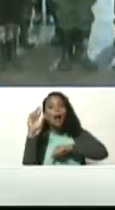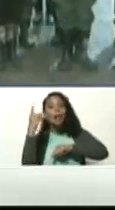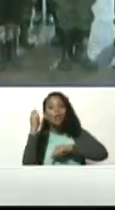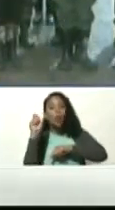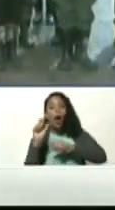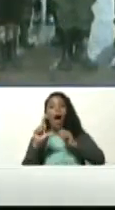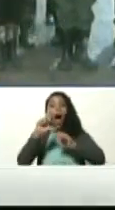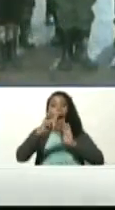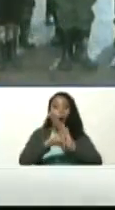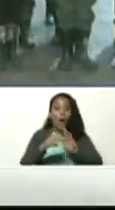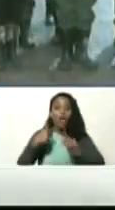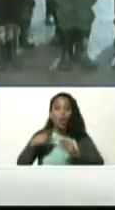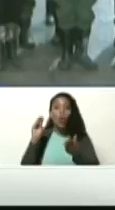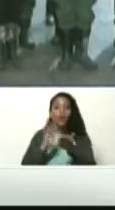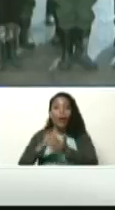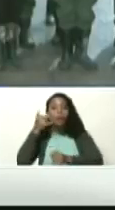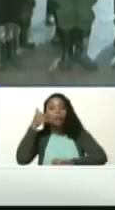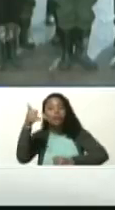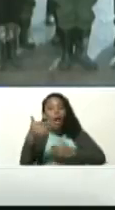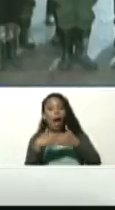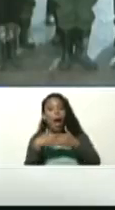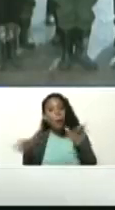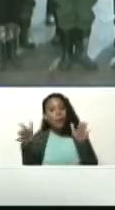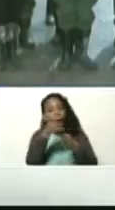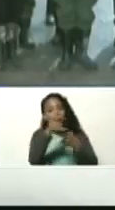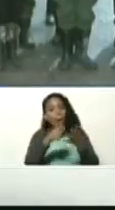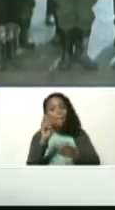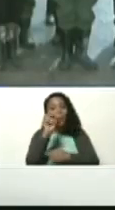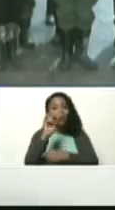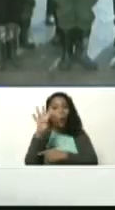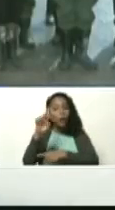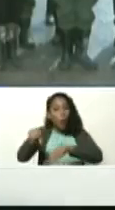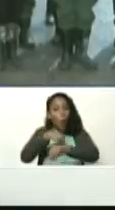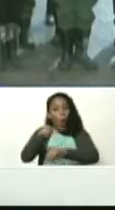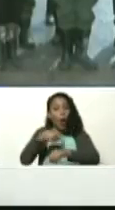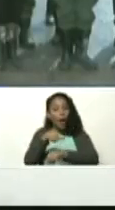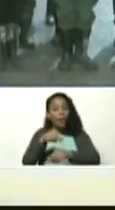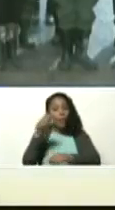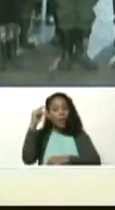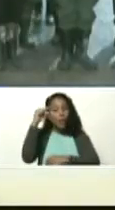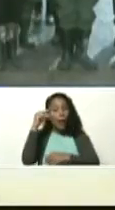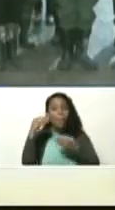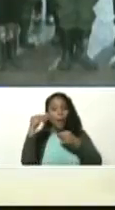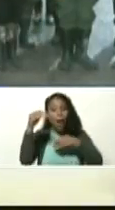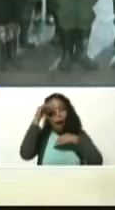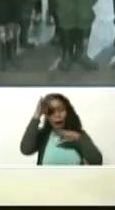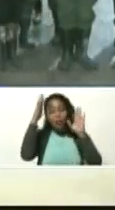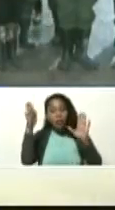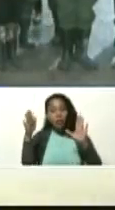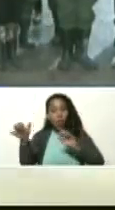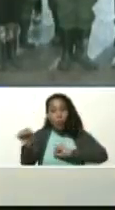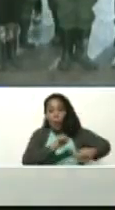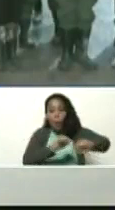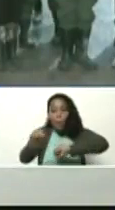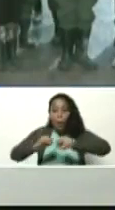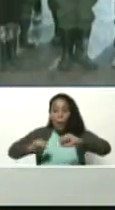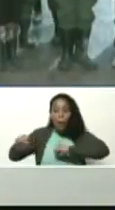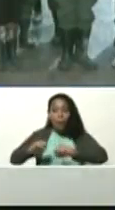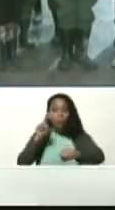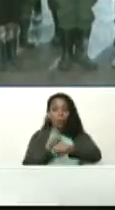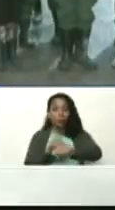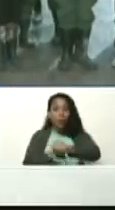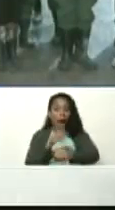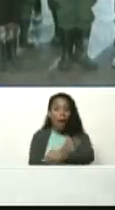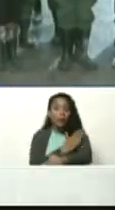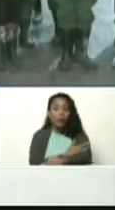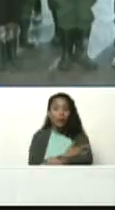ahora, abierta la línea 24 horas del día para tomar acciones. A tiempo,